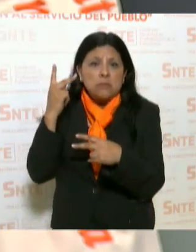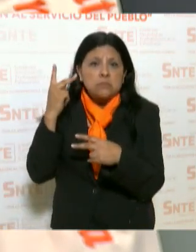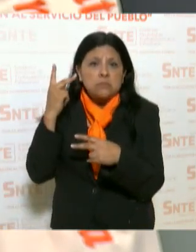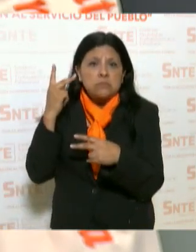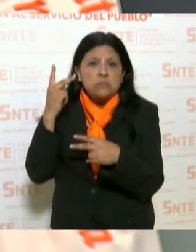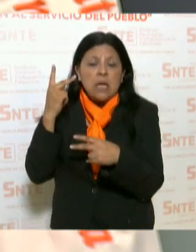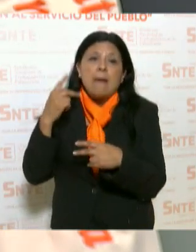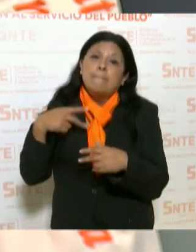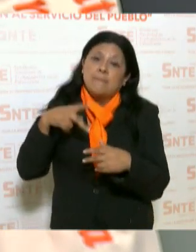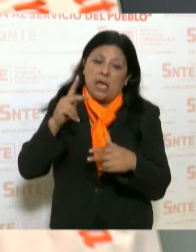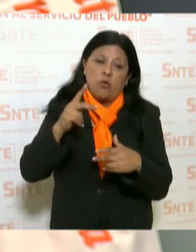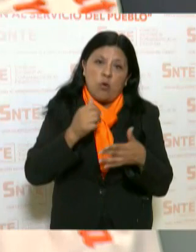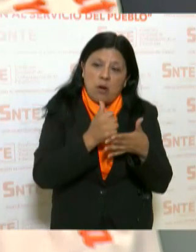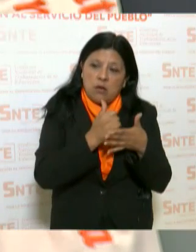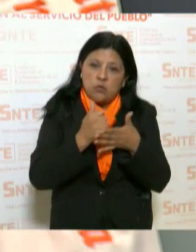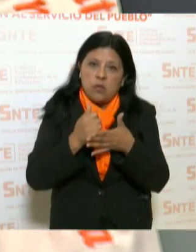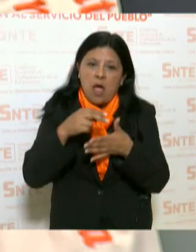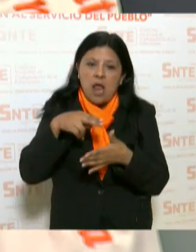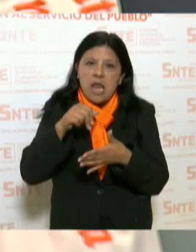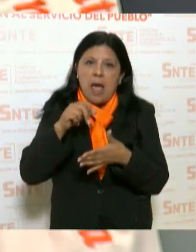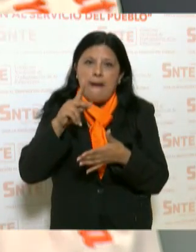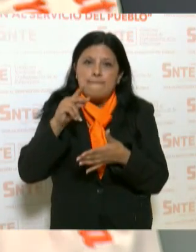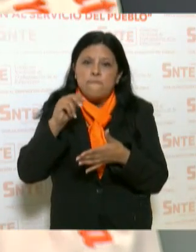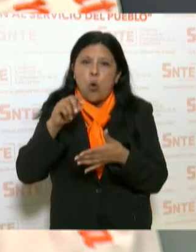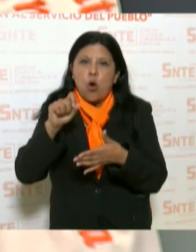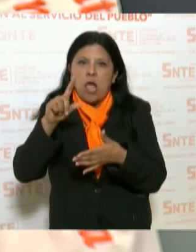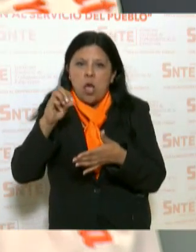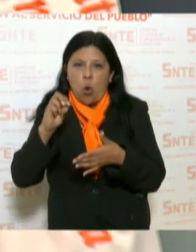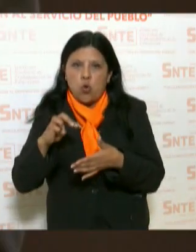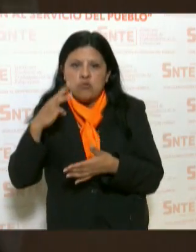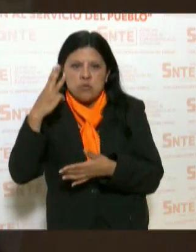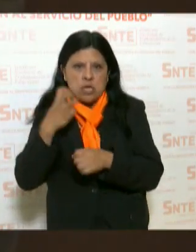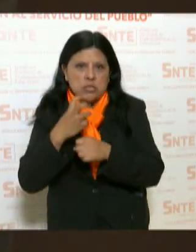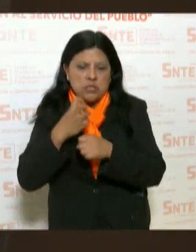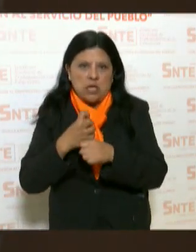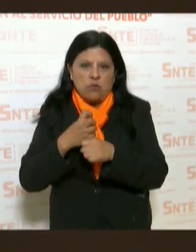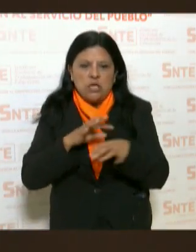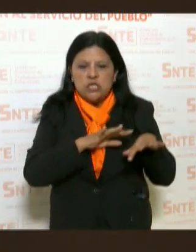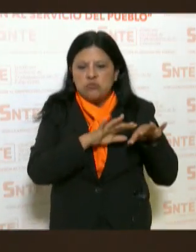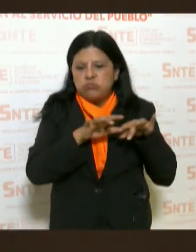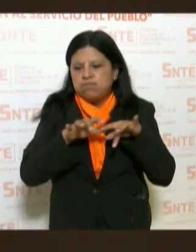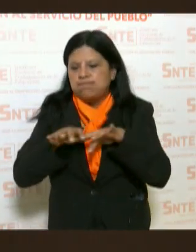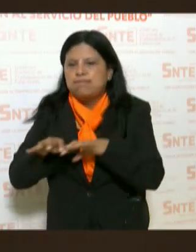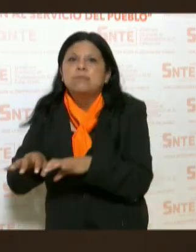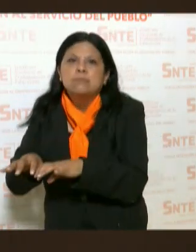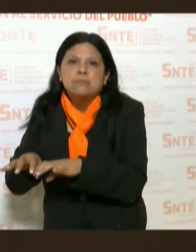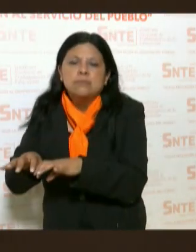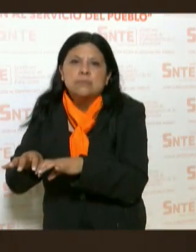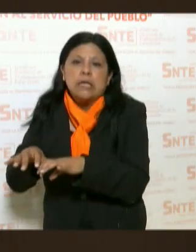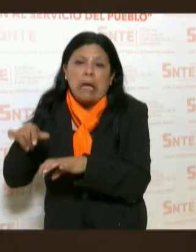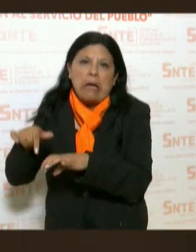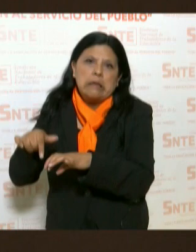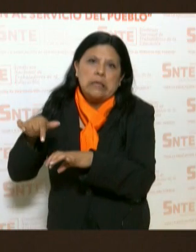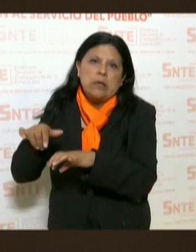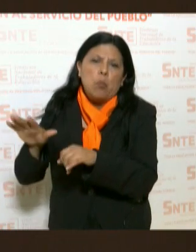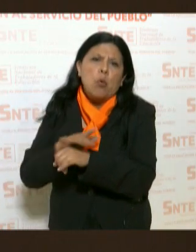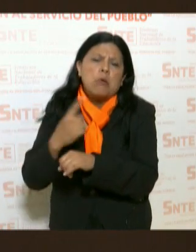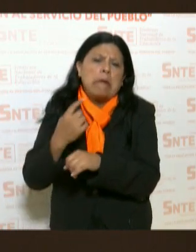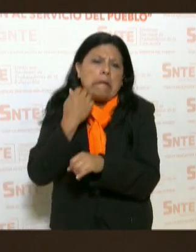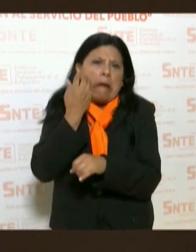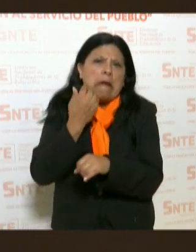III nos invadieron porque querían convertirnos en colonia.